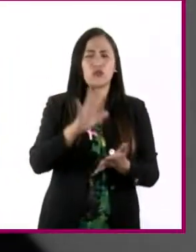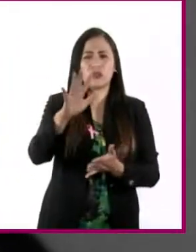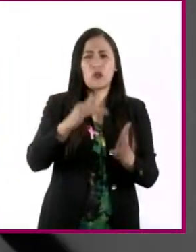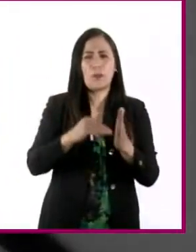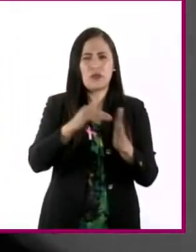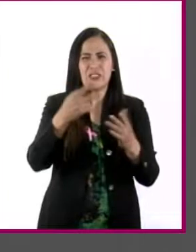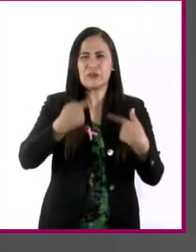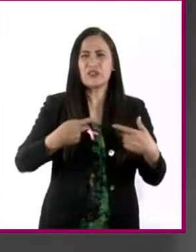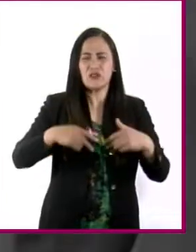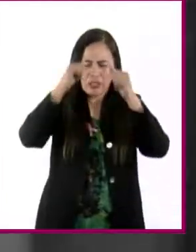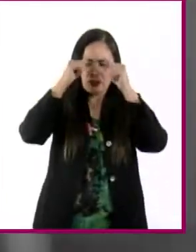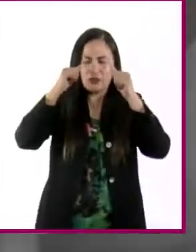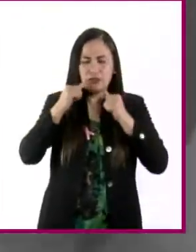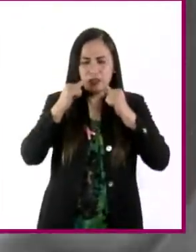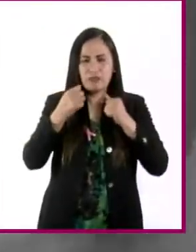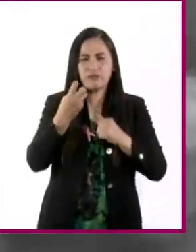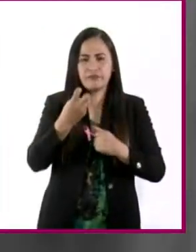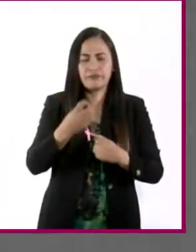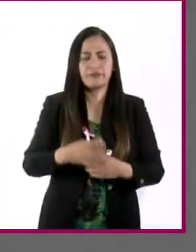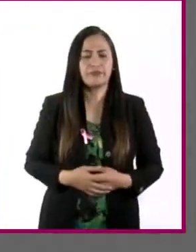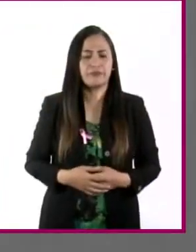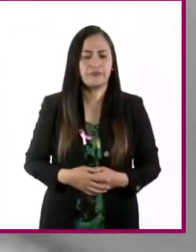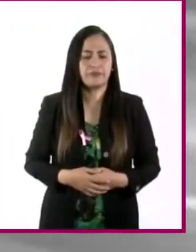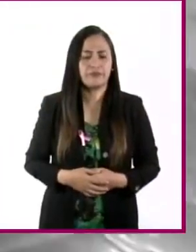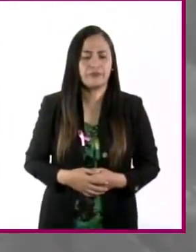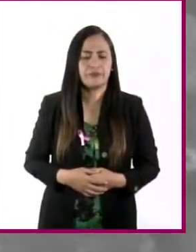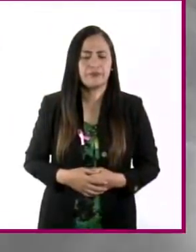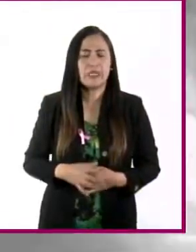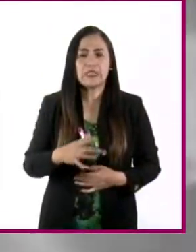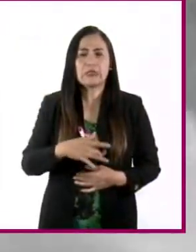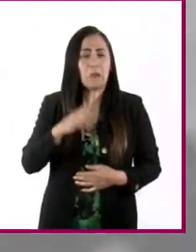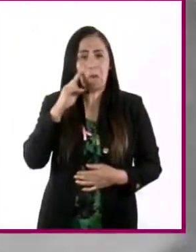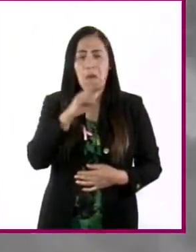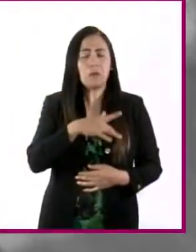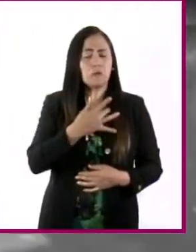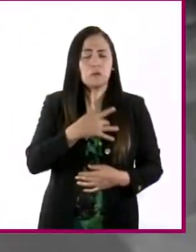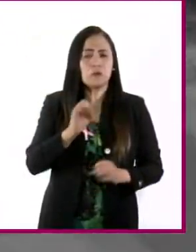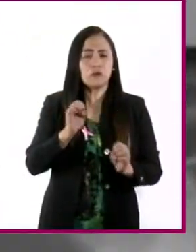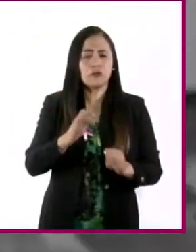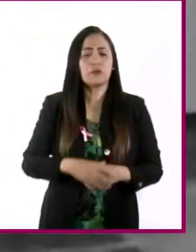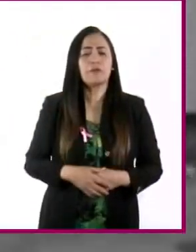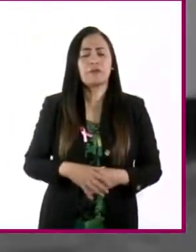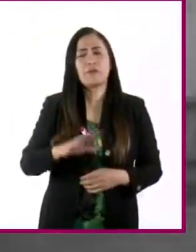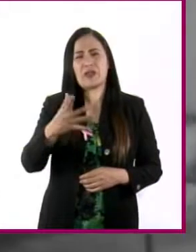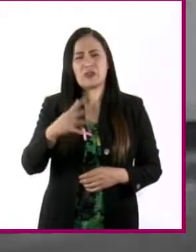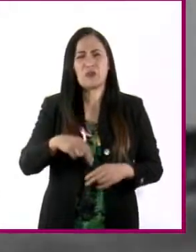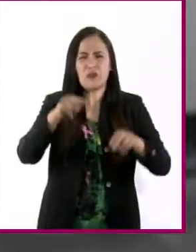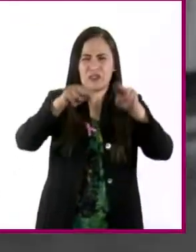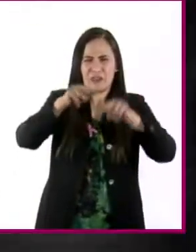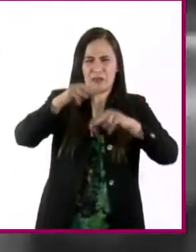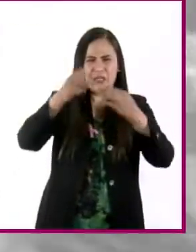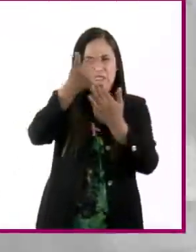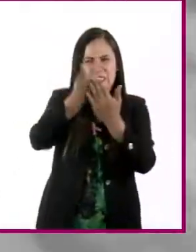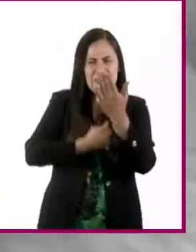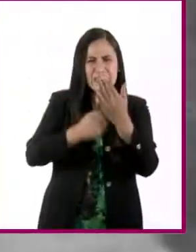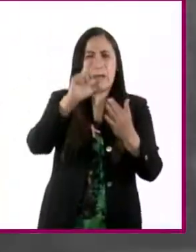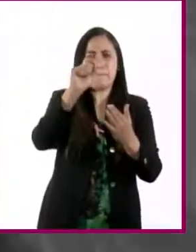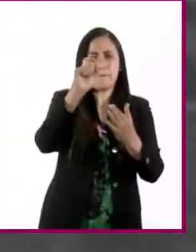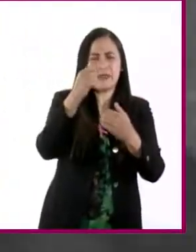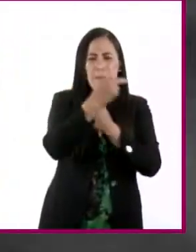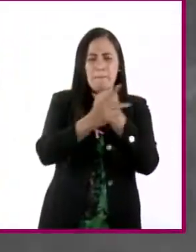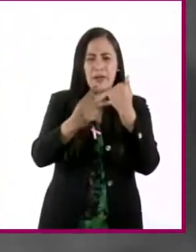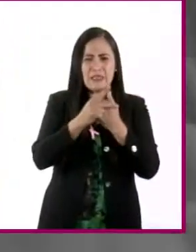la historia nos permite constatar que, en cuestión de educación para personas con discapacidad, existen avances. Y platicar con nuestros